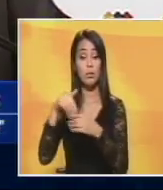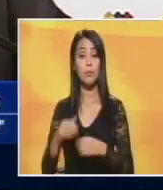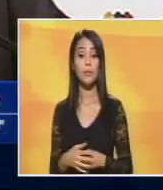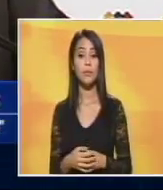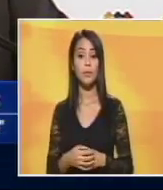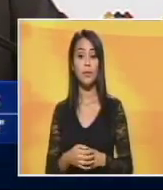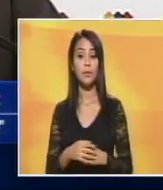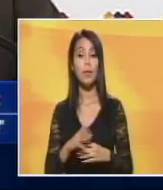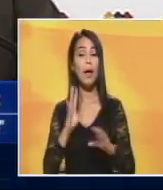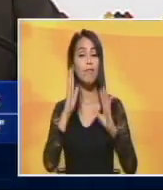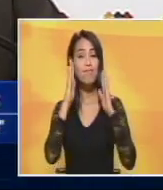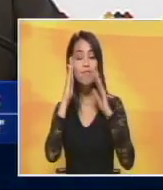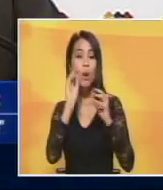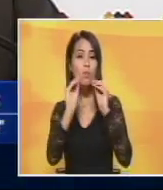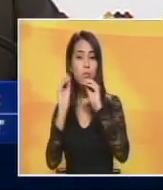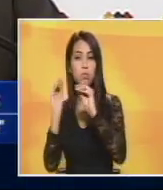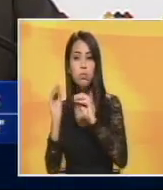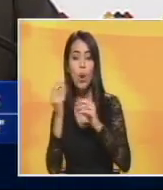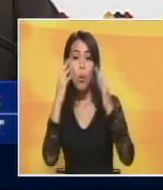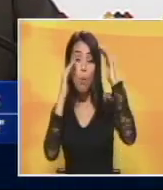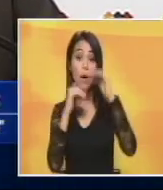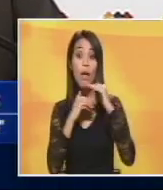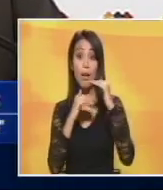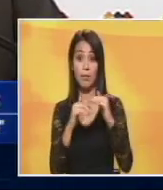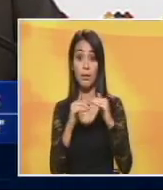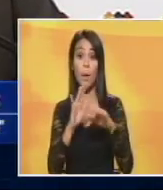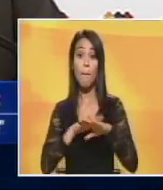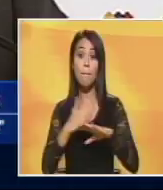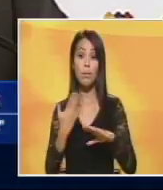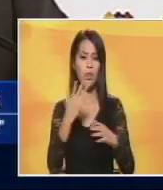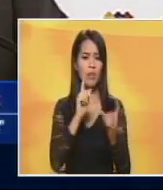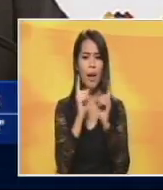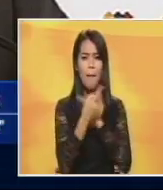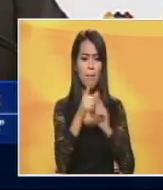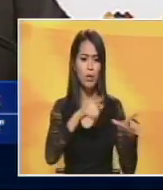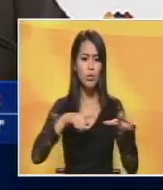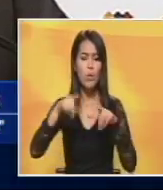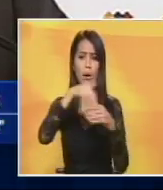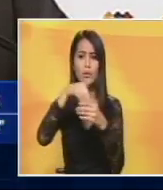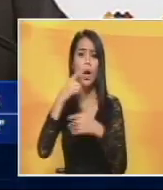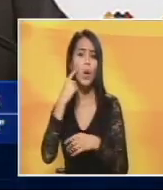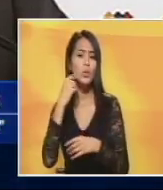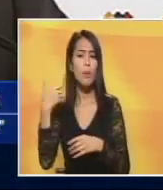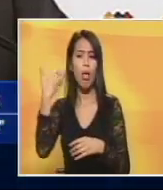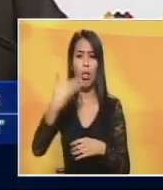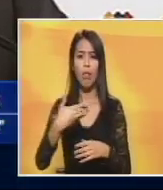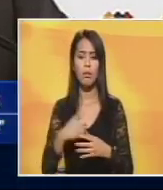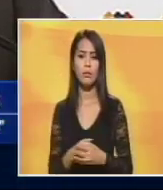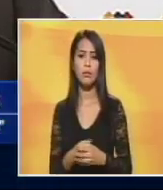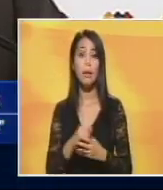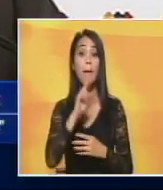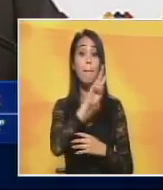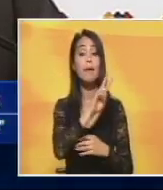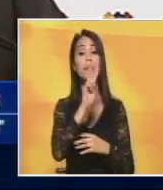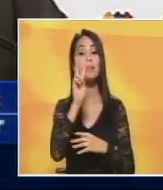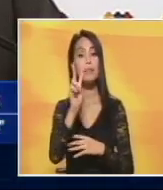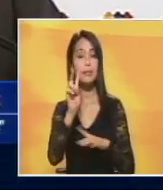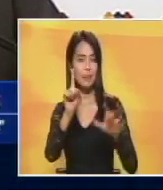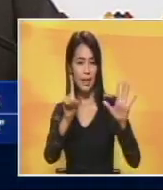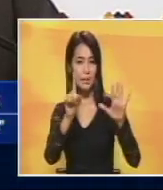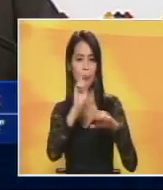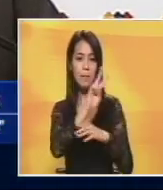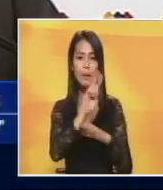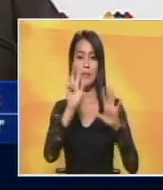ciudadanos a averiguar si fueron cambiados de sus centros electorales acostumbrados a través de la plataforma 2637 en los